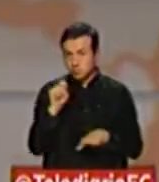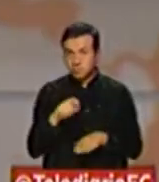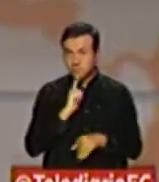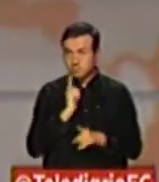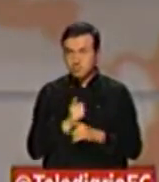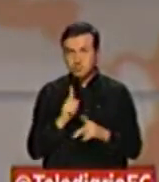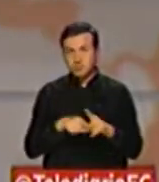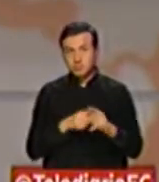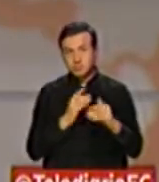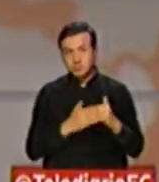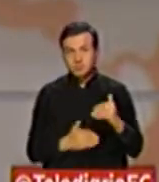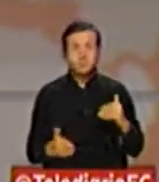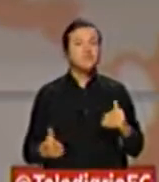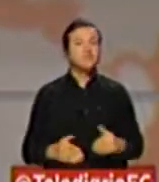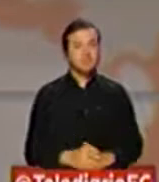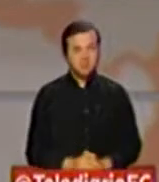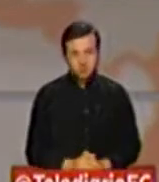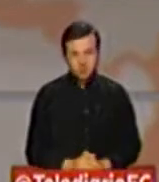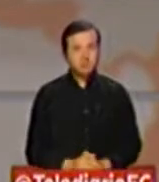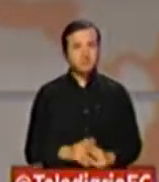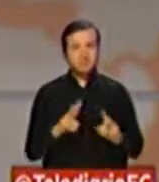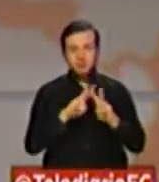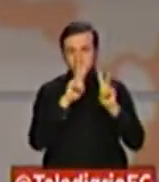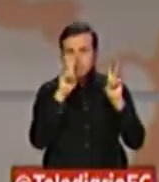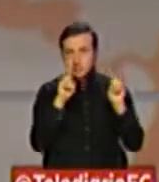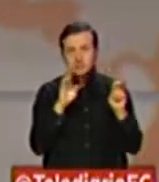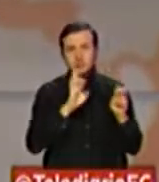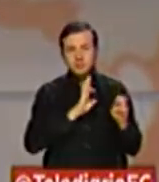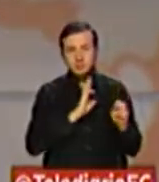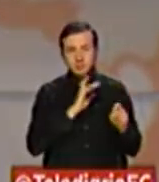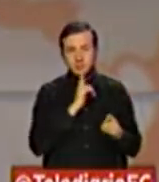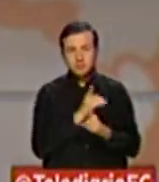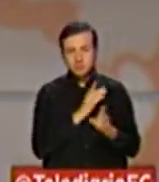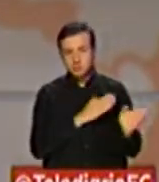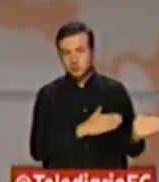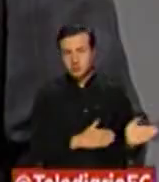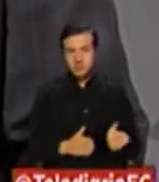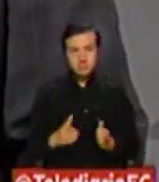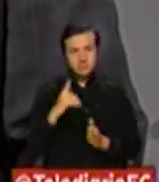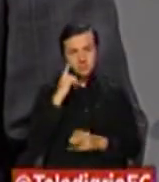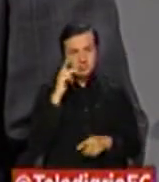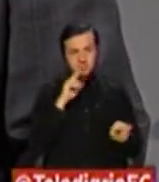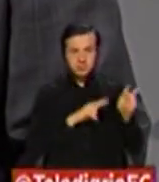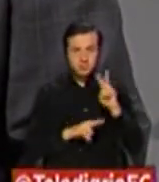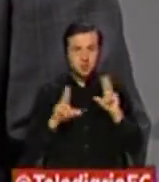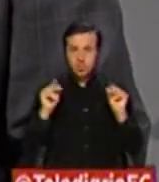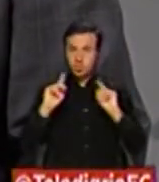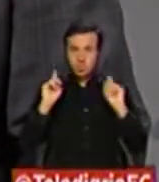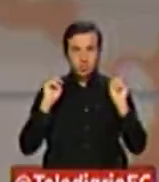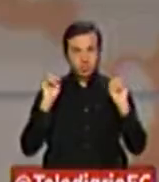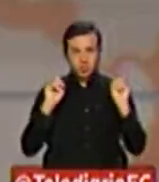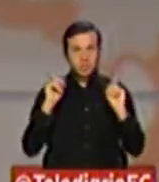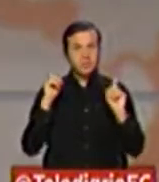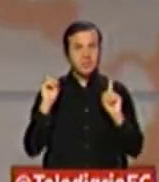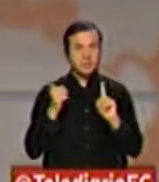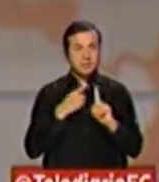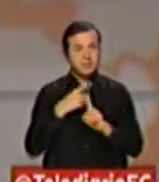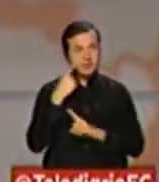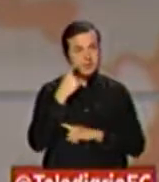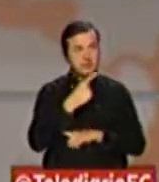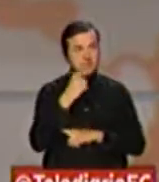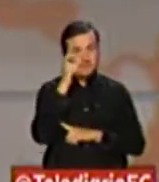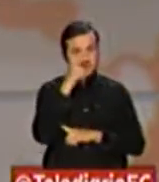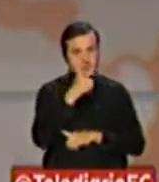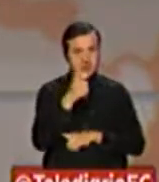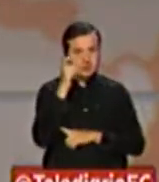Partimos de esa base, ¿o no? Claro, ahí sí entramos al tema muy de técnica jurídica. ¿Es un tema discrecional, puramente? No. Lo que tiene que hacer es el